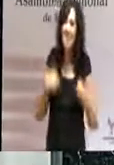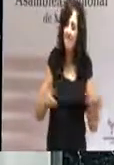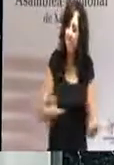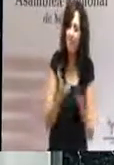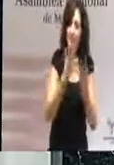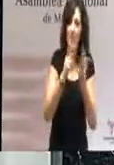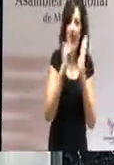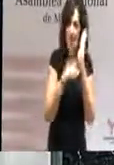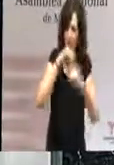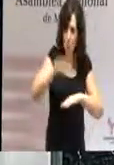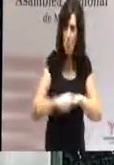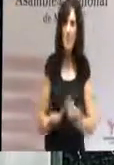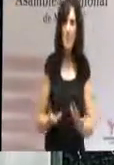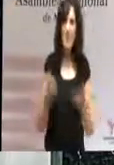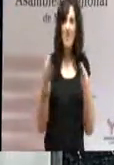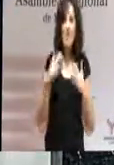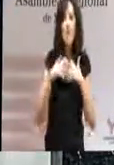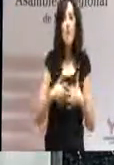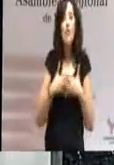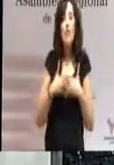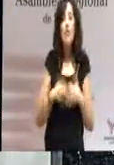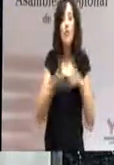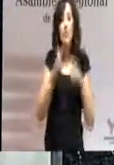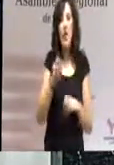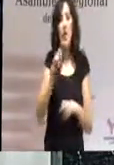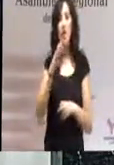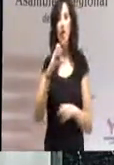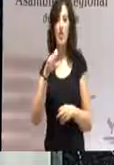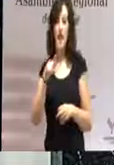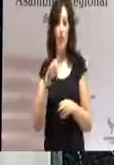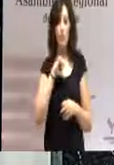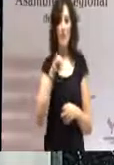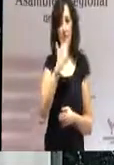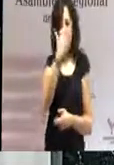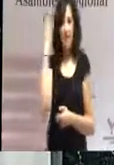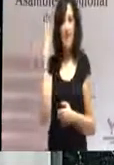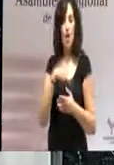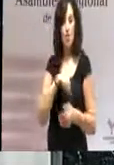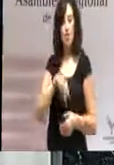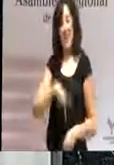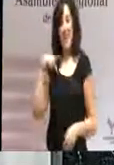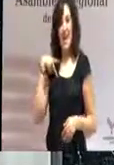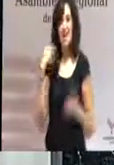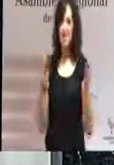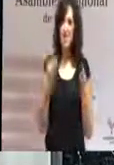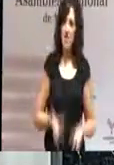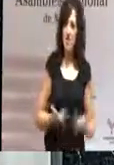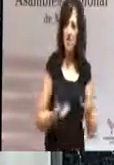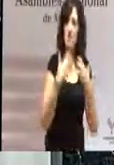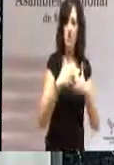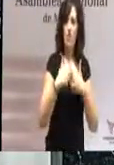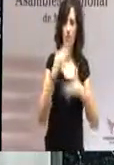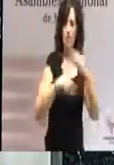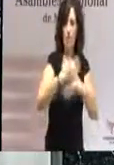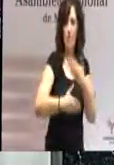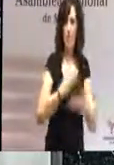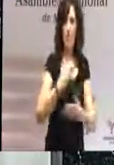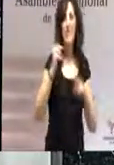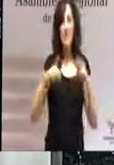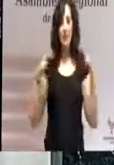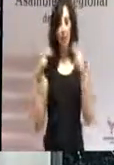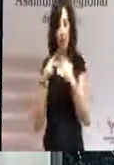la ley y ponga en funcionamiento el Rosell como hospital general. Deje también de recortar